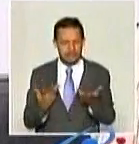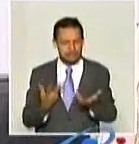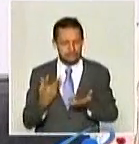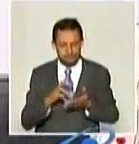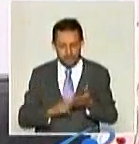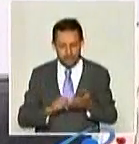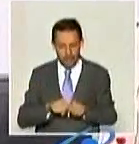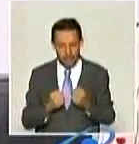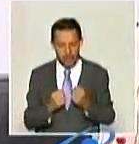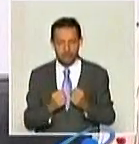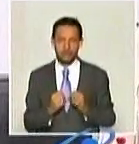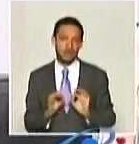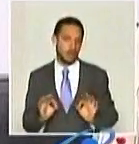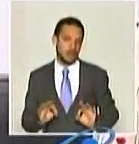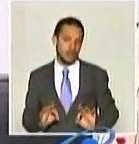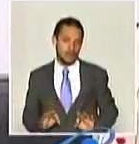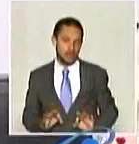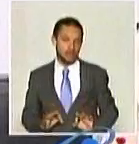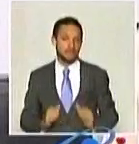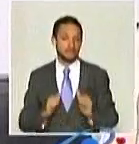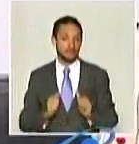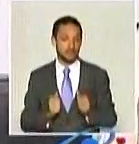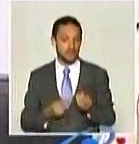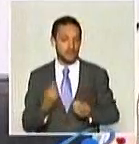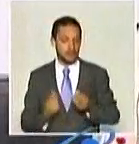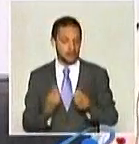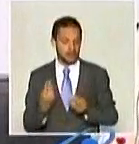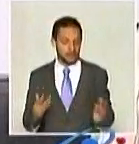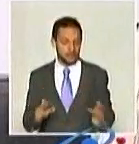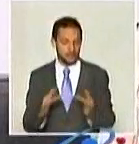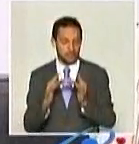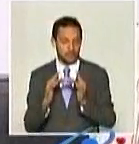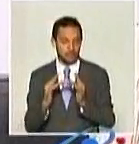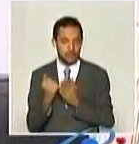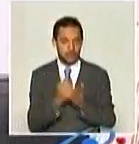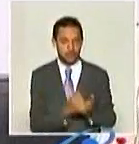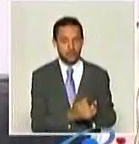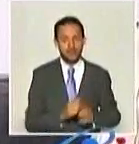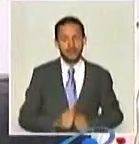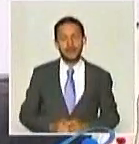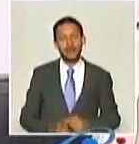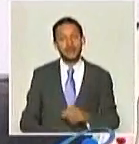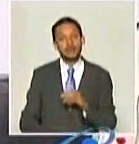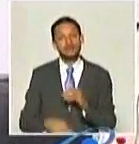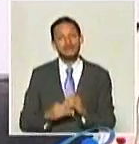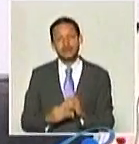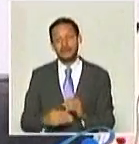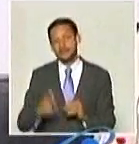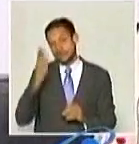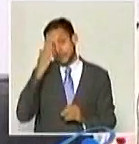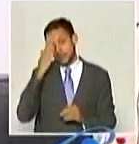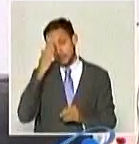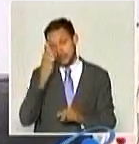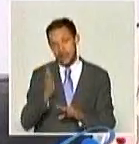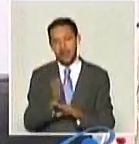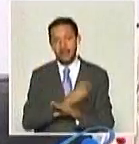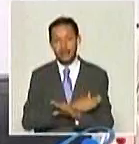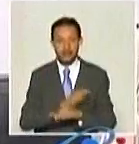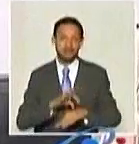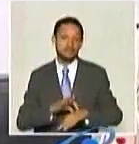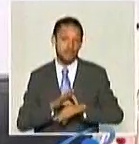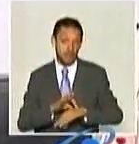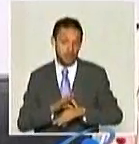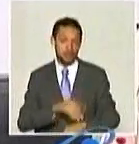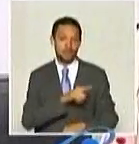contraindicación. Obviamente que el ozono es una droga, el ozono es un medicamento, entonces hay que saberlo dosificar. Ni se puede